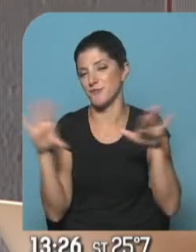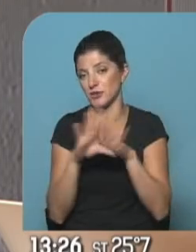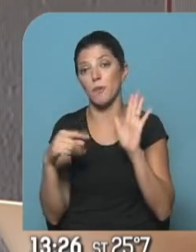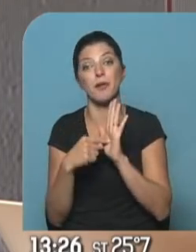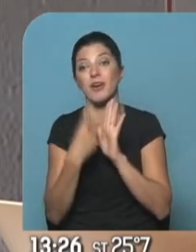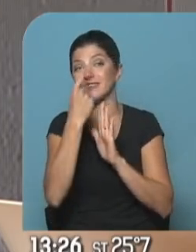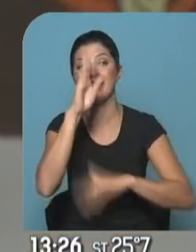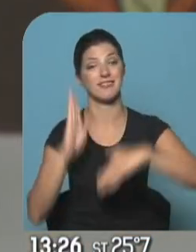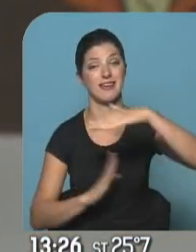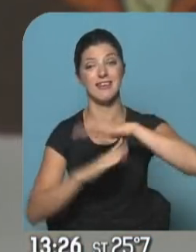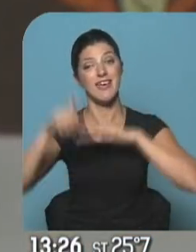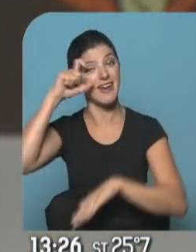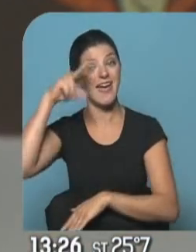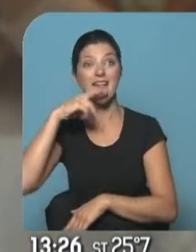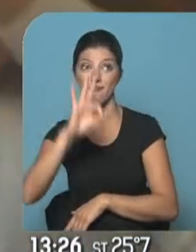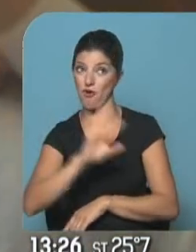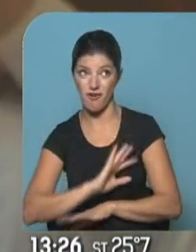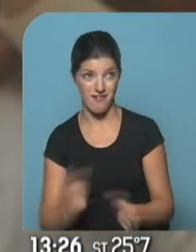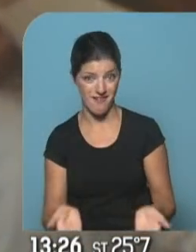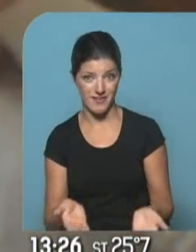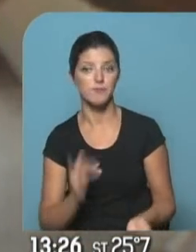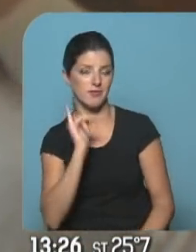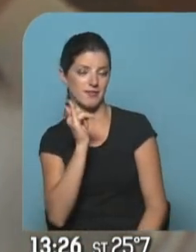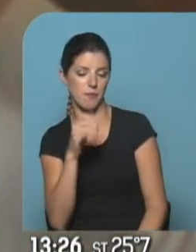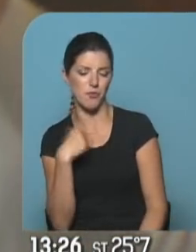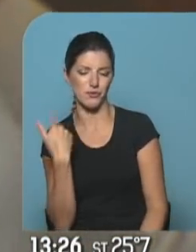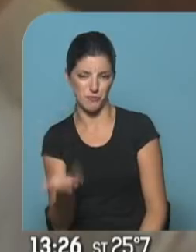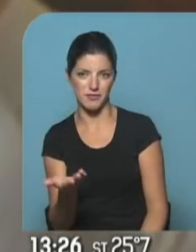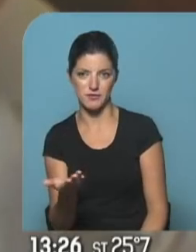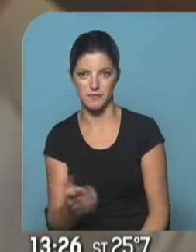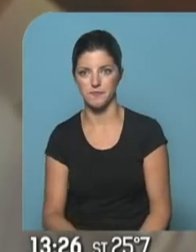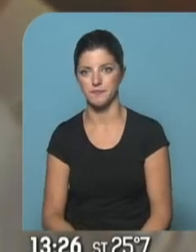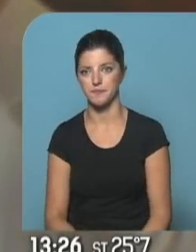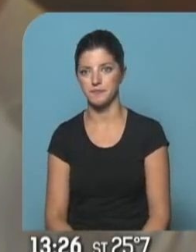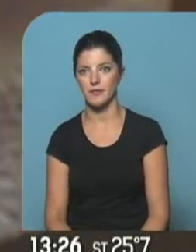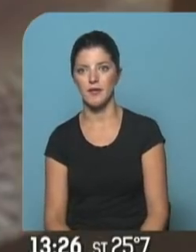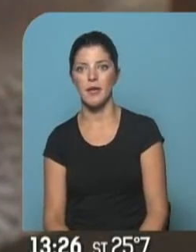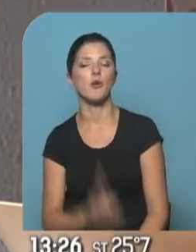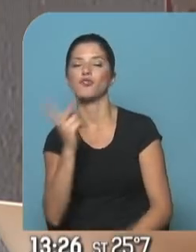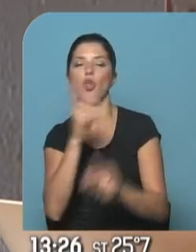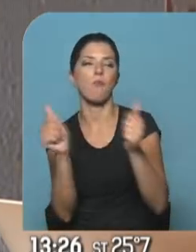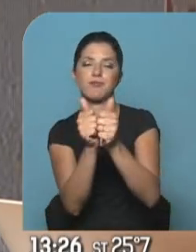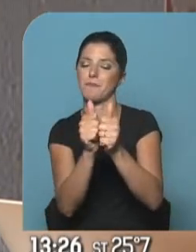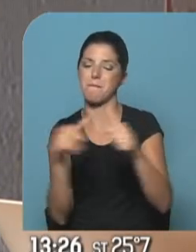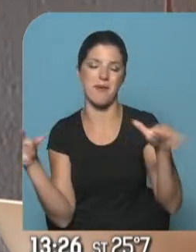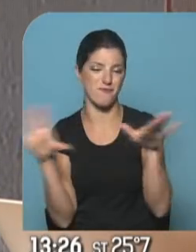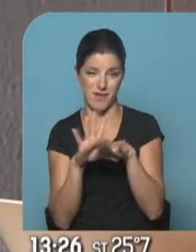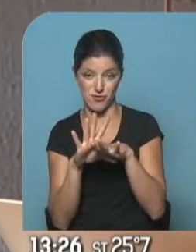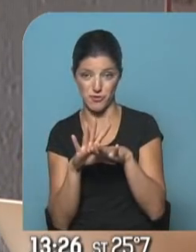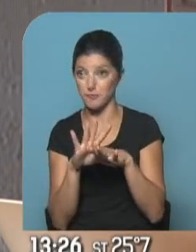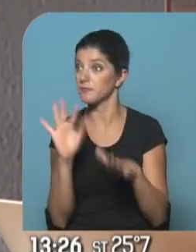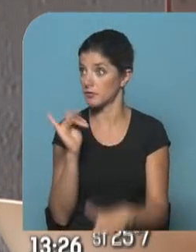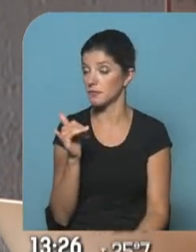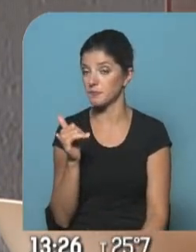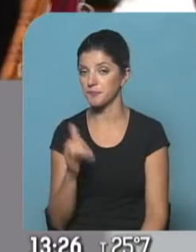Morales arriba. Sí, no es reversible, digamos, por supuesto, pero por el rol que cumple cada uno. Es una ecuación perfecta. Tal cual. Entonces,